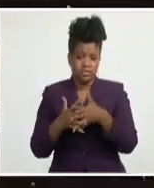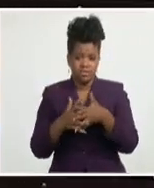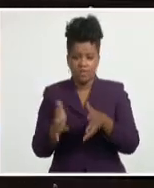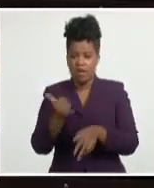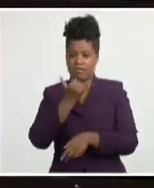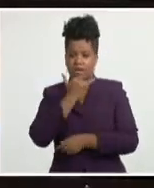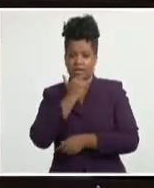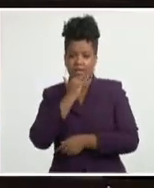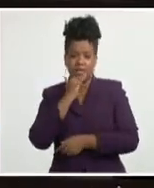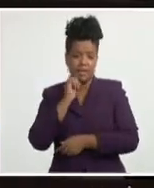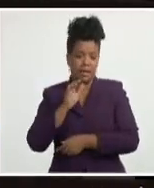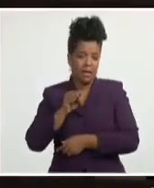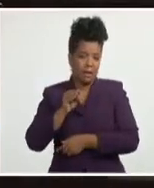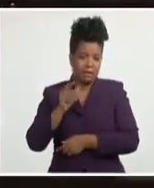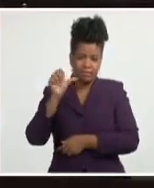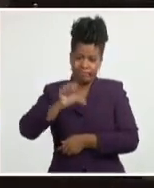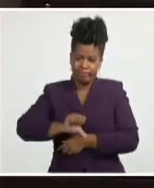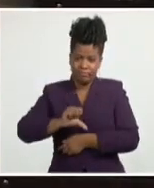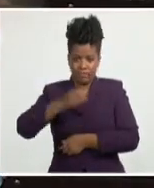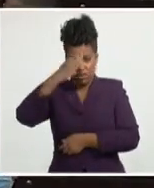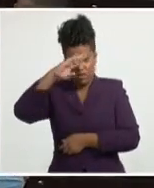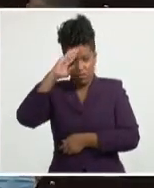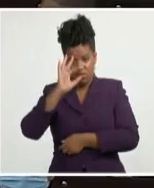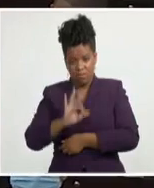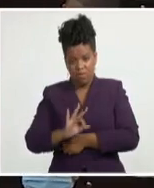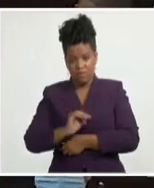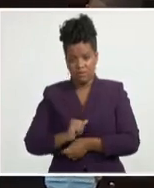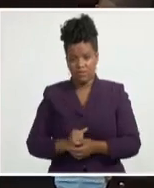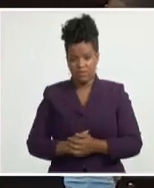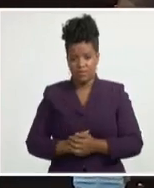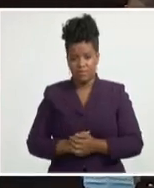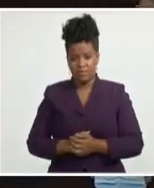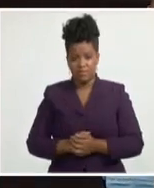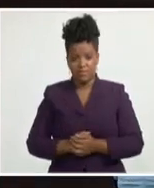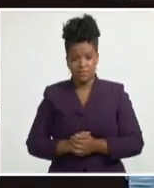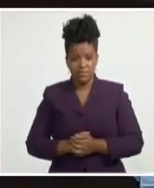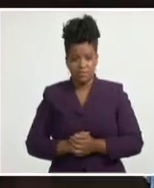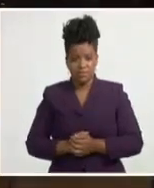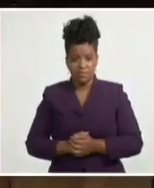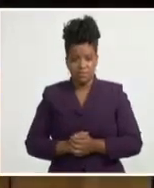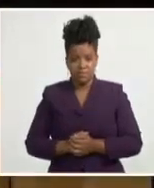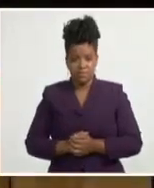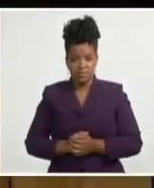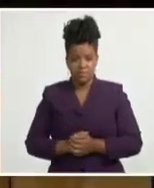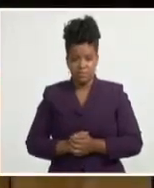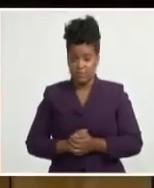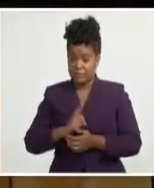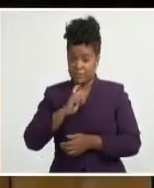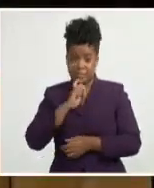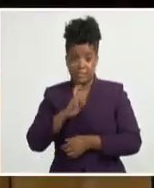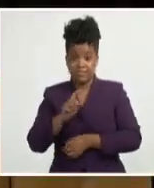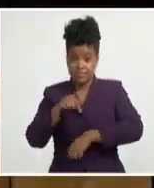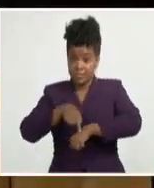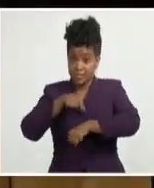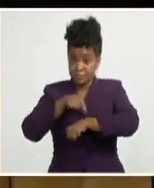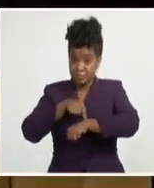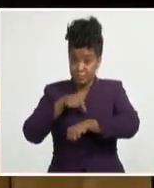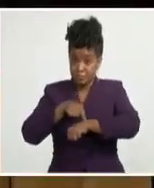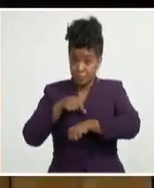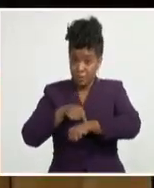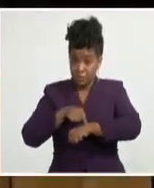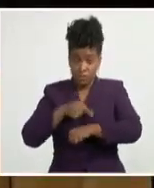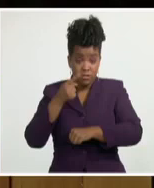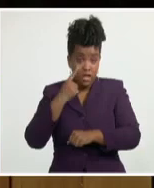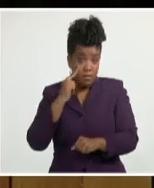fomentar el desánimo, la desidia y exacerbar contradicciones internas. No es posible imaginar este momento sin la labor de